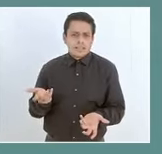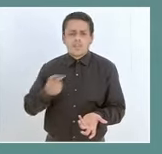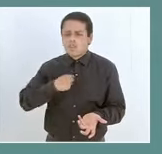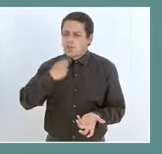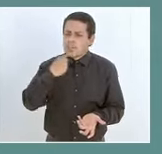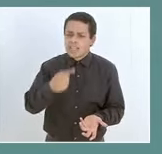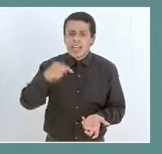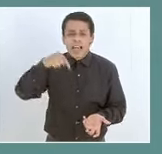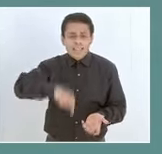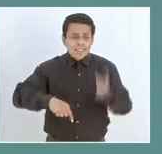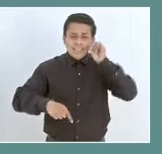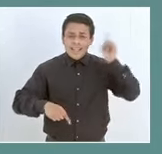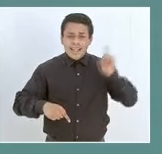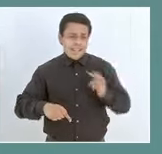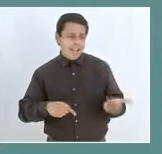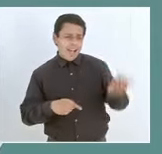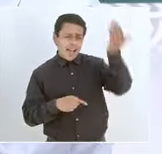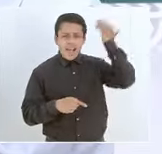en Zacatecas,